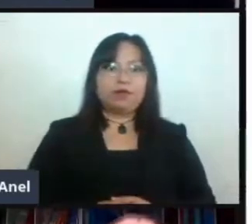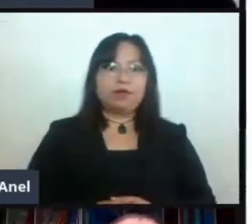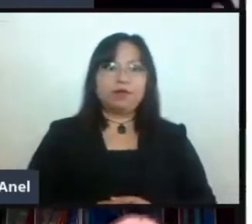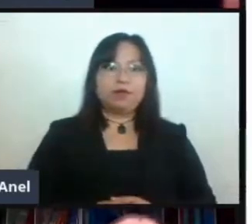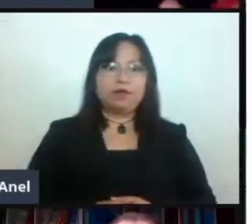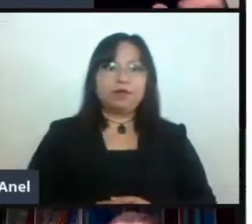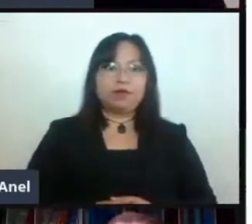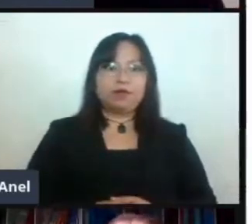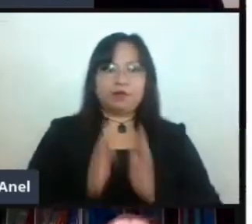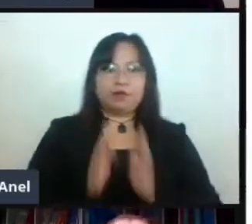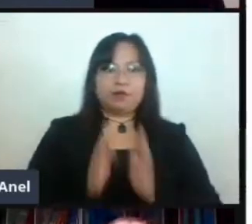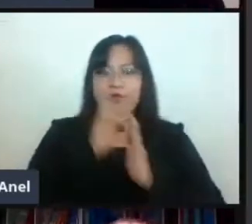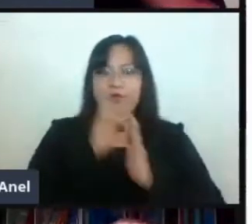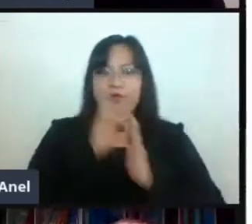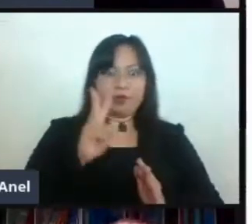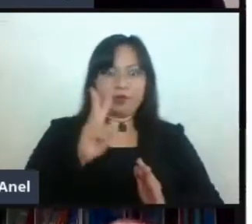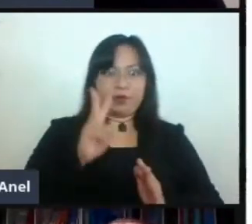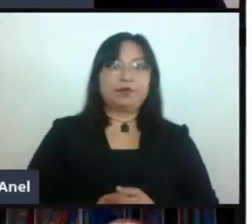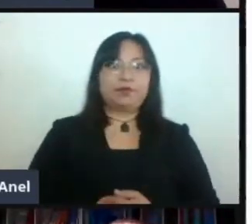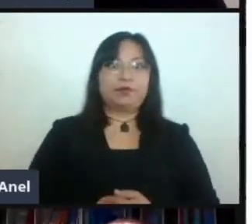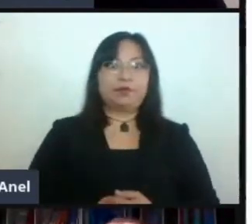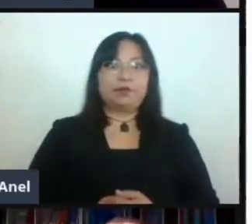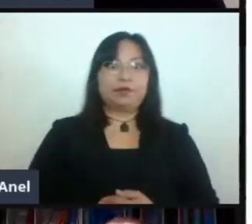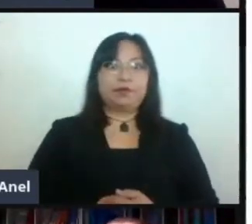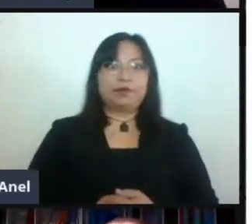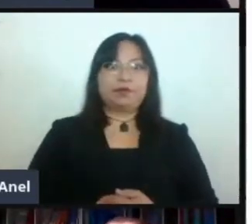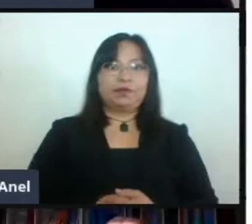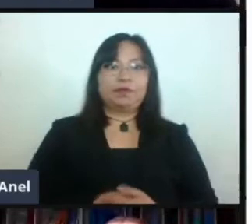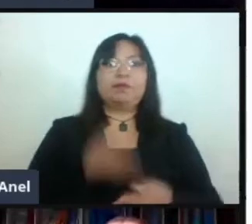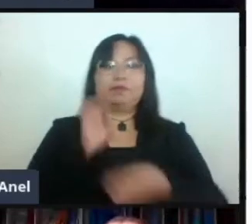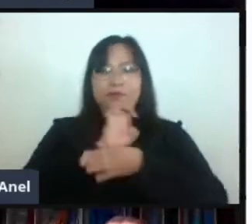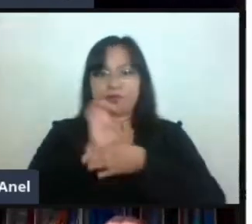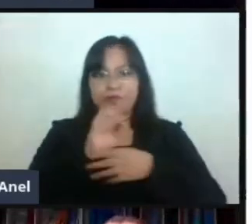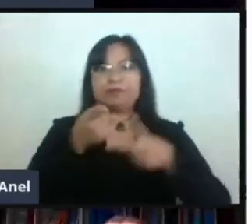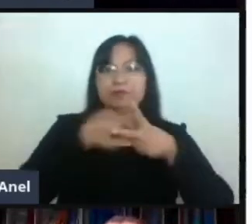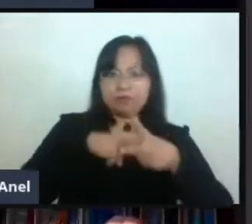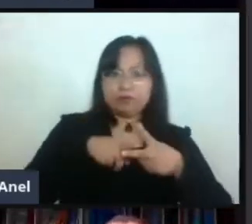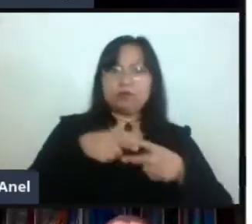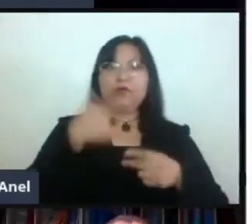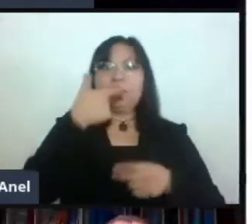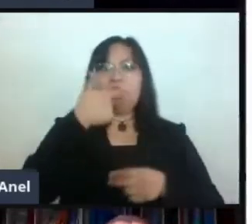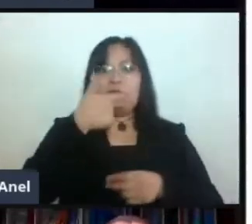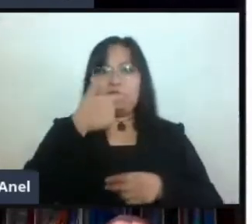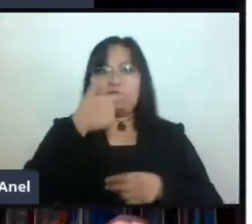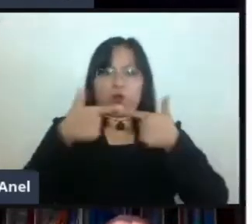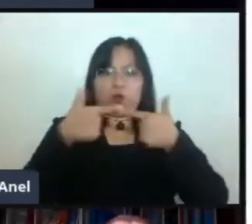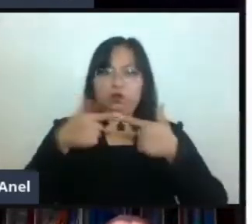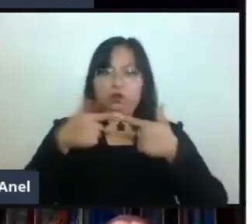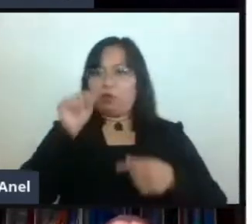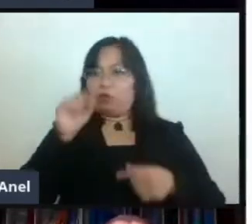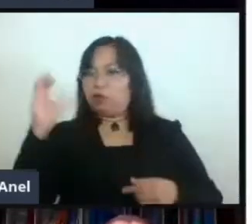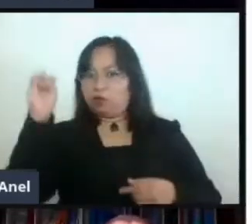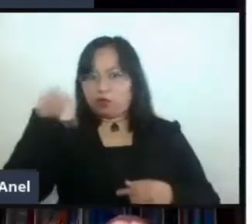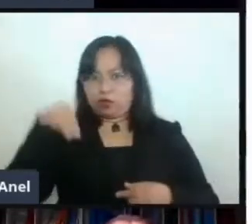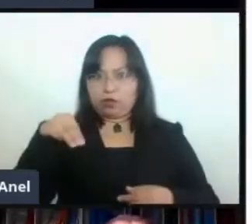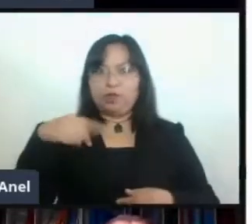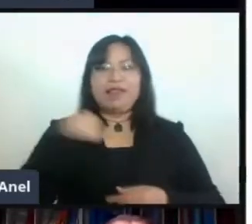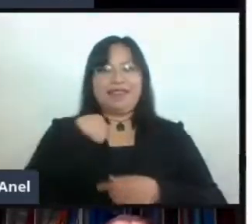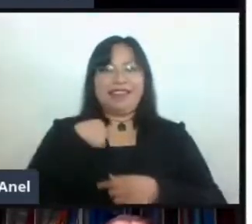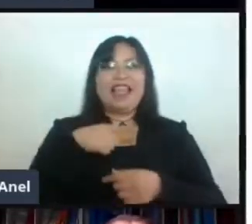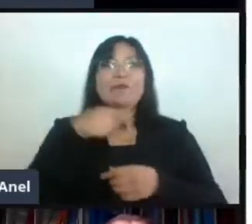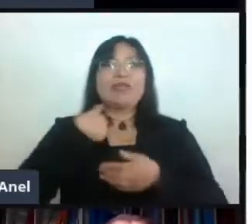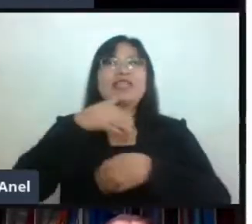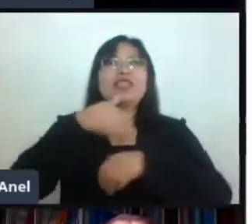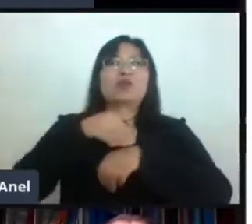Entonces entro a google.com con mi cuenta educativa, ¿no? Correcto, entonces voy a iniciar sesión, me tengo que identificar, esta